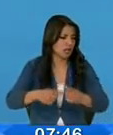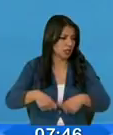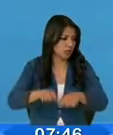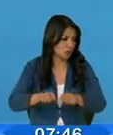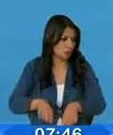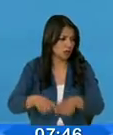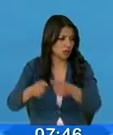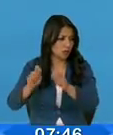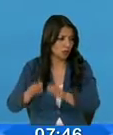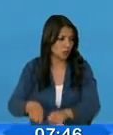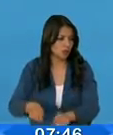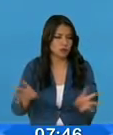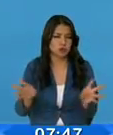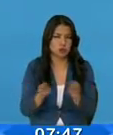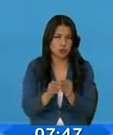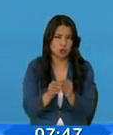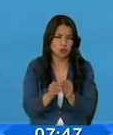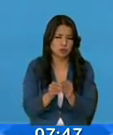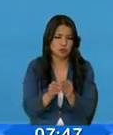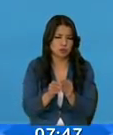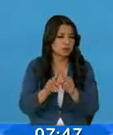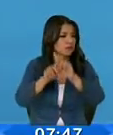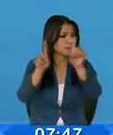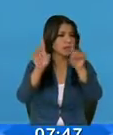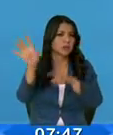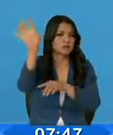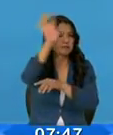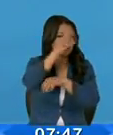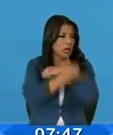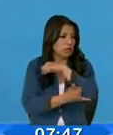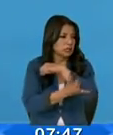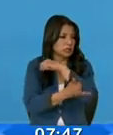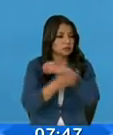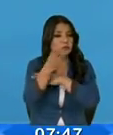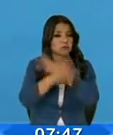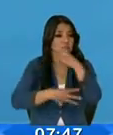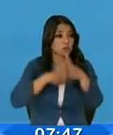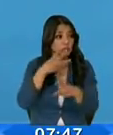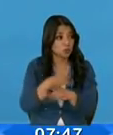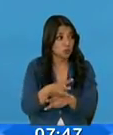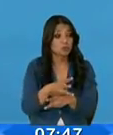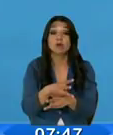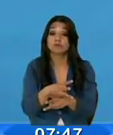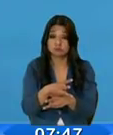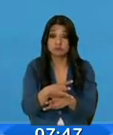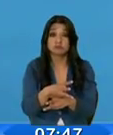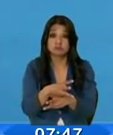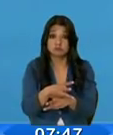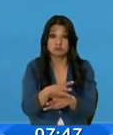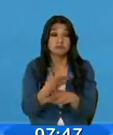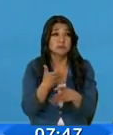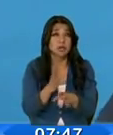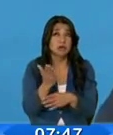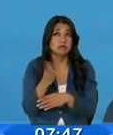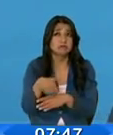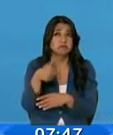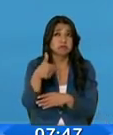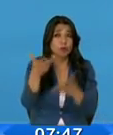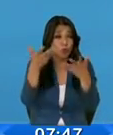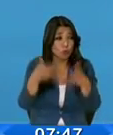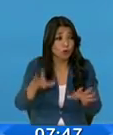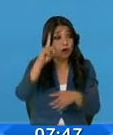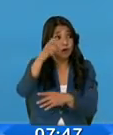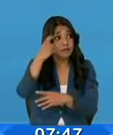los TBIs que teníamos con varios estados del mundo, fueron denunciados recién a la salida